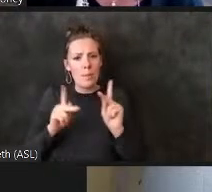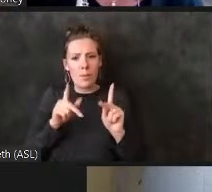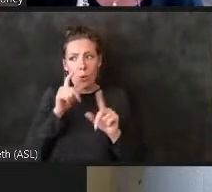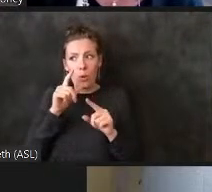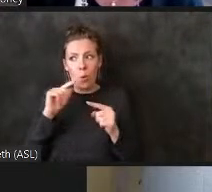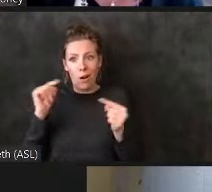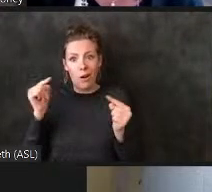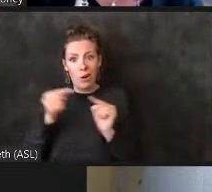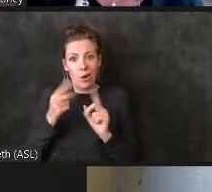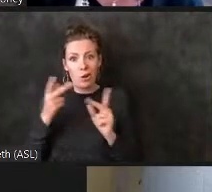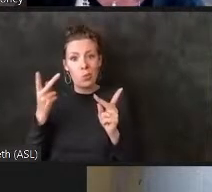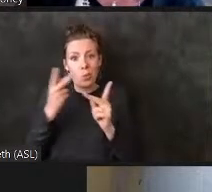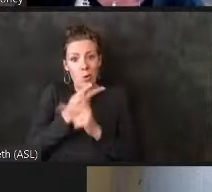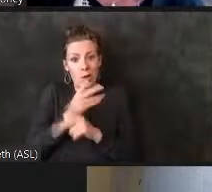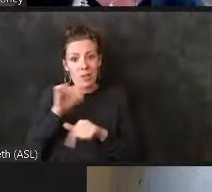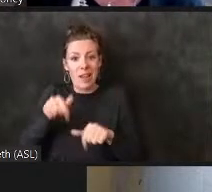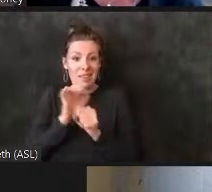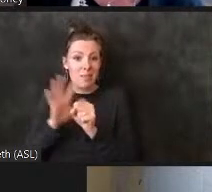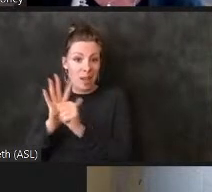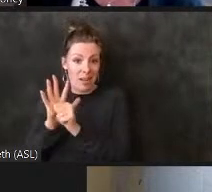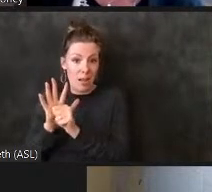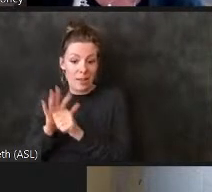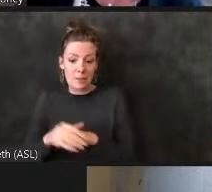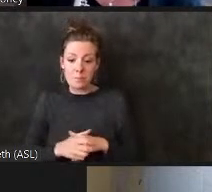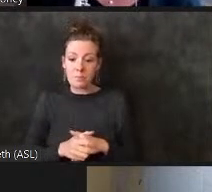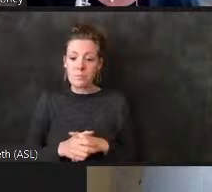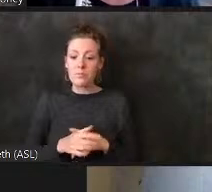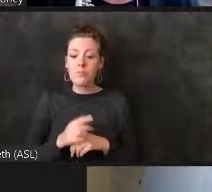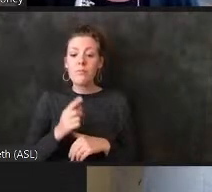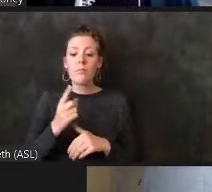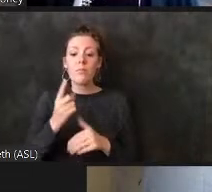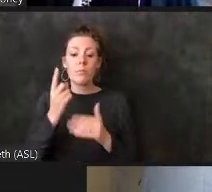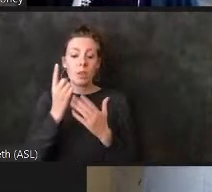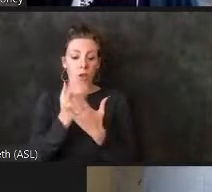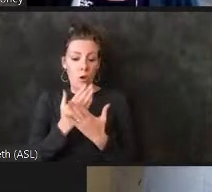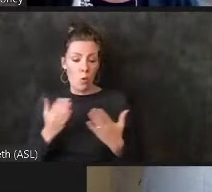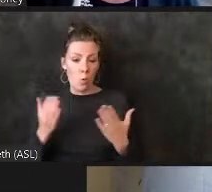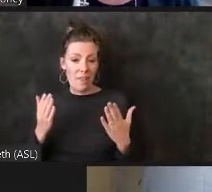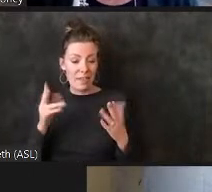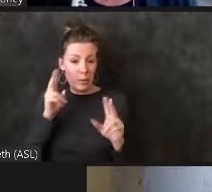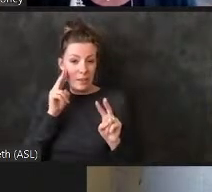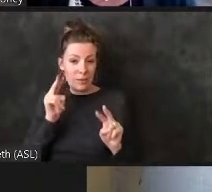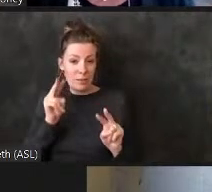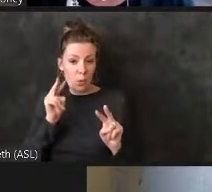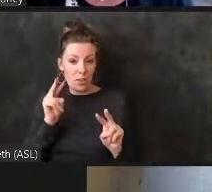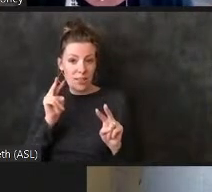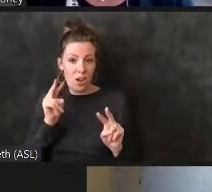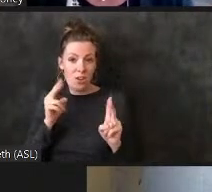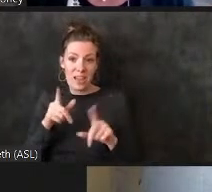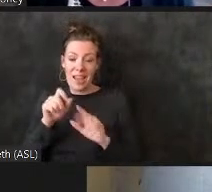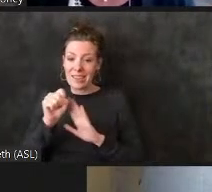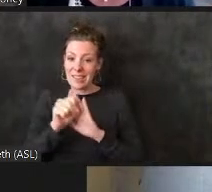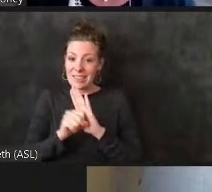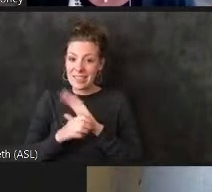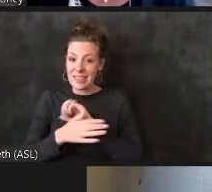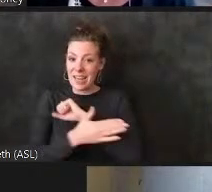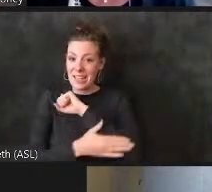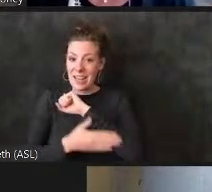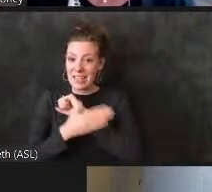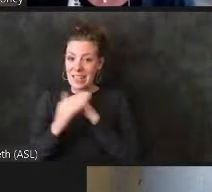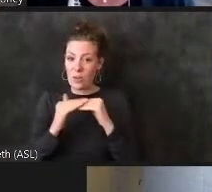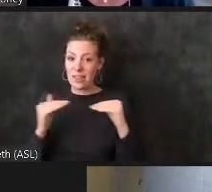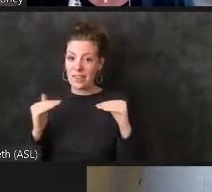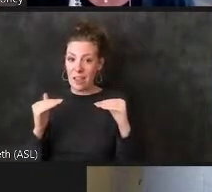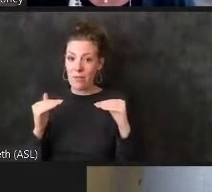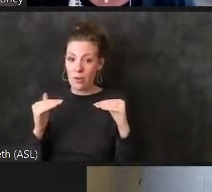comunidad, a los que les han lastimado bastante por esta pandemia. Ahí una de las cosas que quiero mantener la vista es de que en el